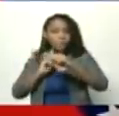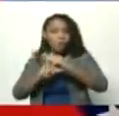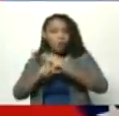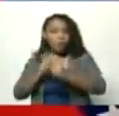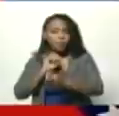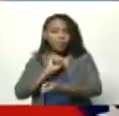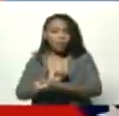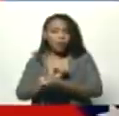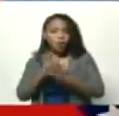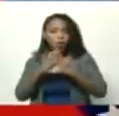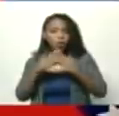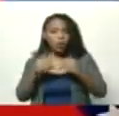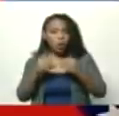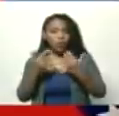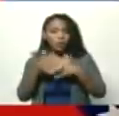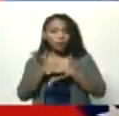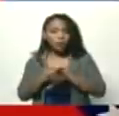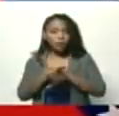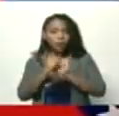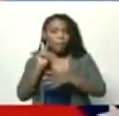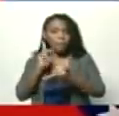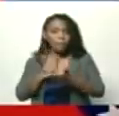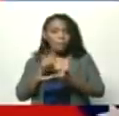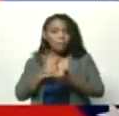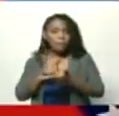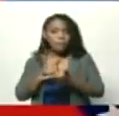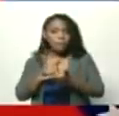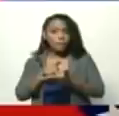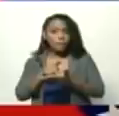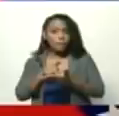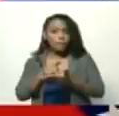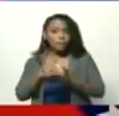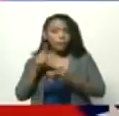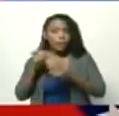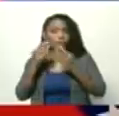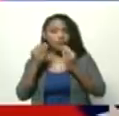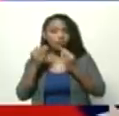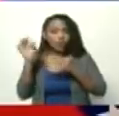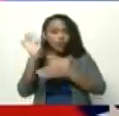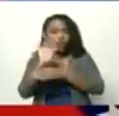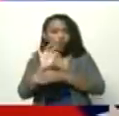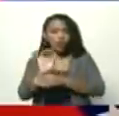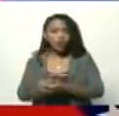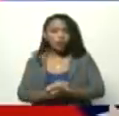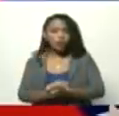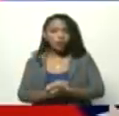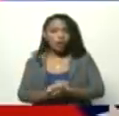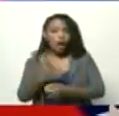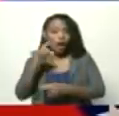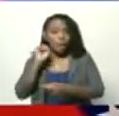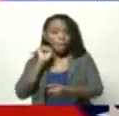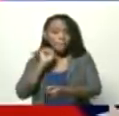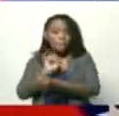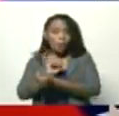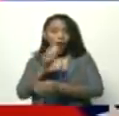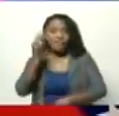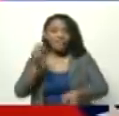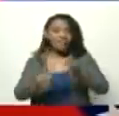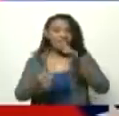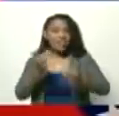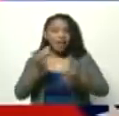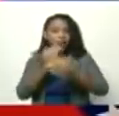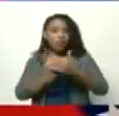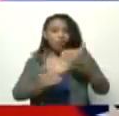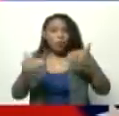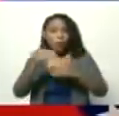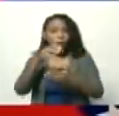todos los involucrados, la participación y el concurso de muchos funcionarios. Está capturado el fiscal